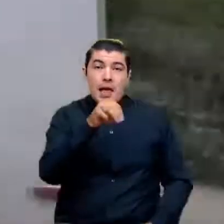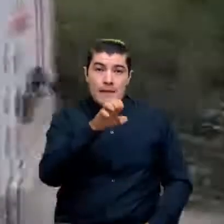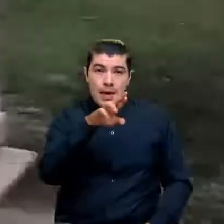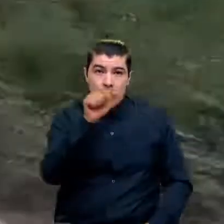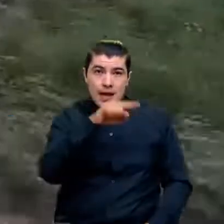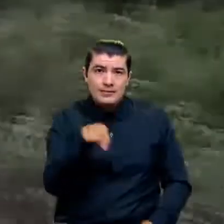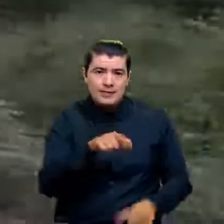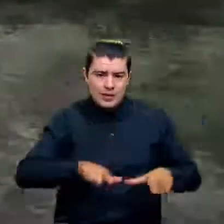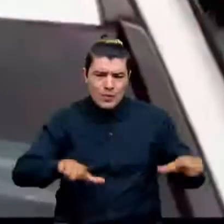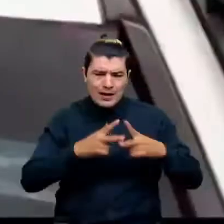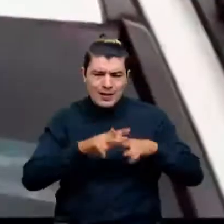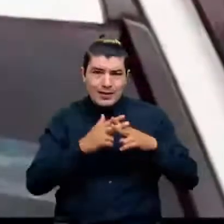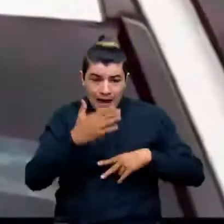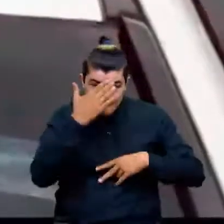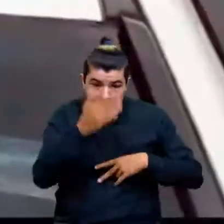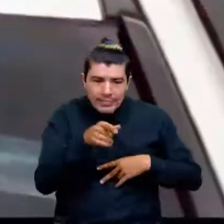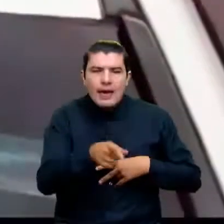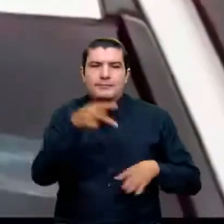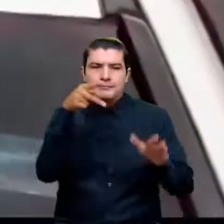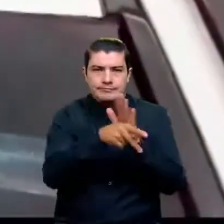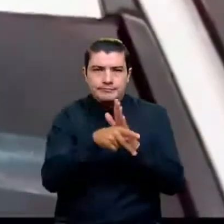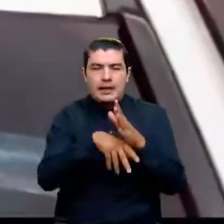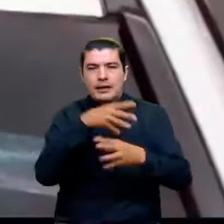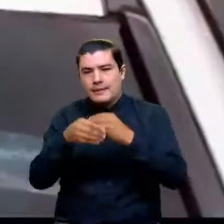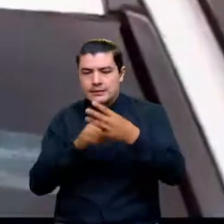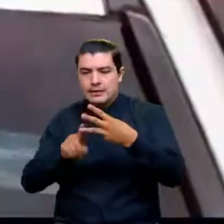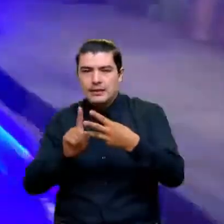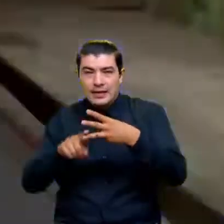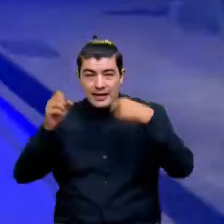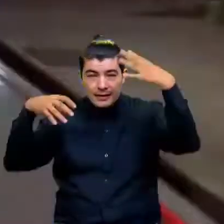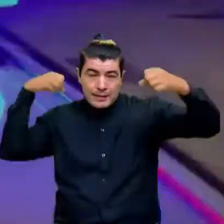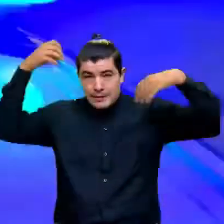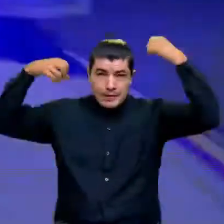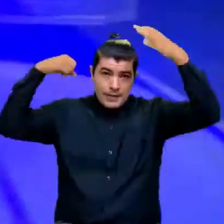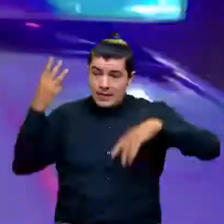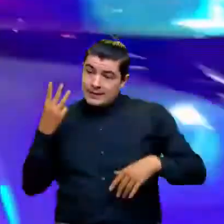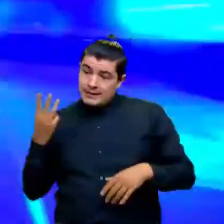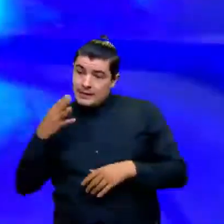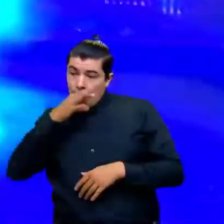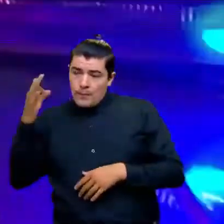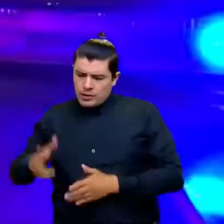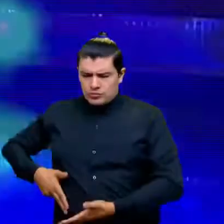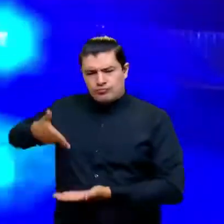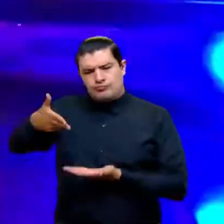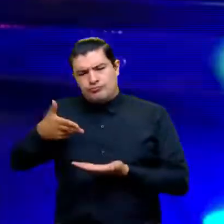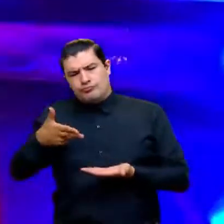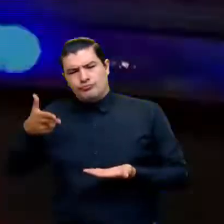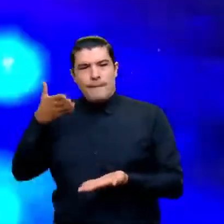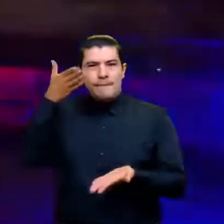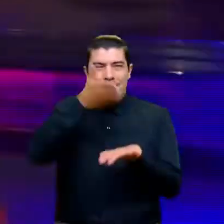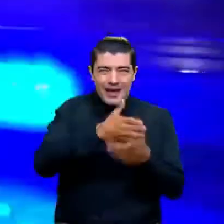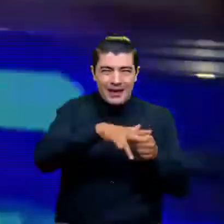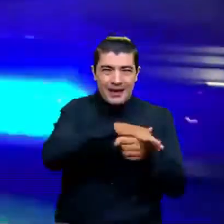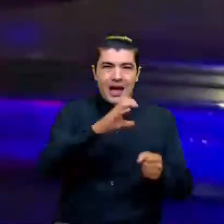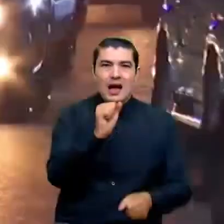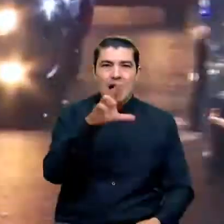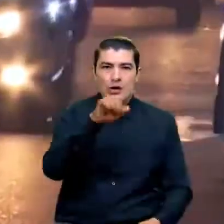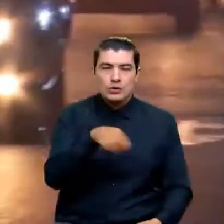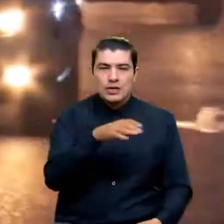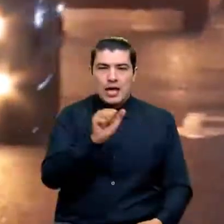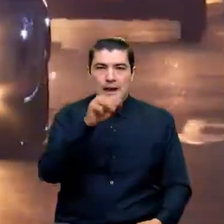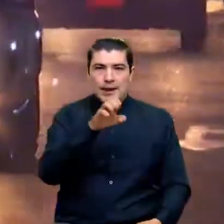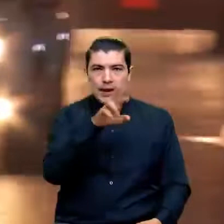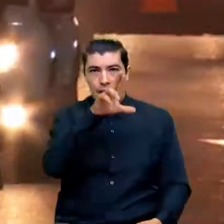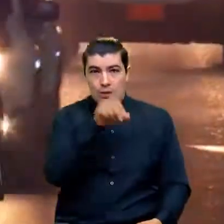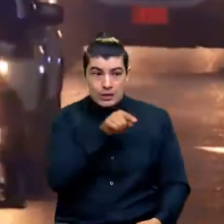pertenecía a un familiar y horas más tarde, una fiesta fue interrumpida por 3 hombres armados, quienes llegaron hasta el barrio Carlos Ramírez París para disparar contra